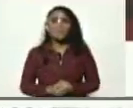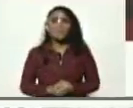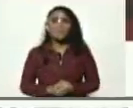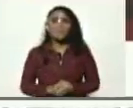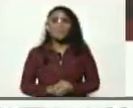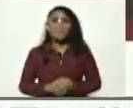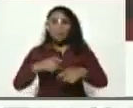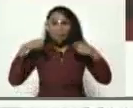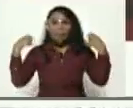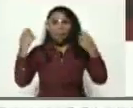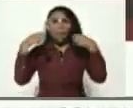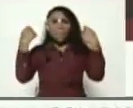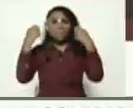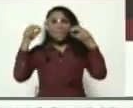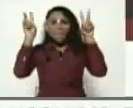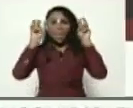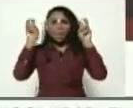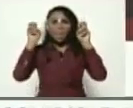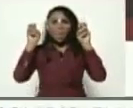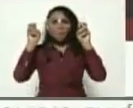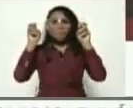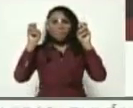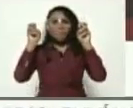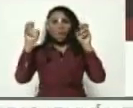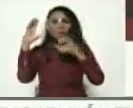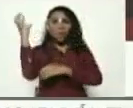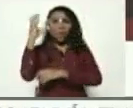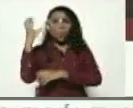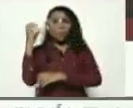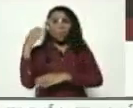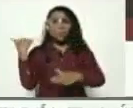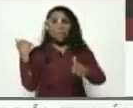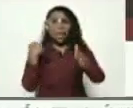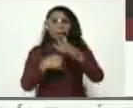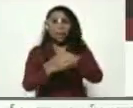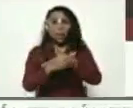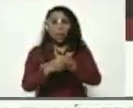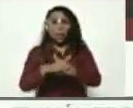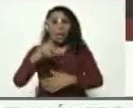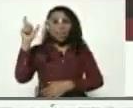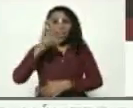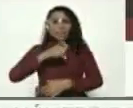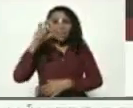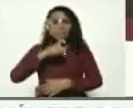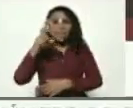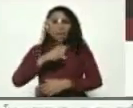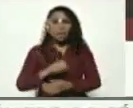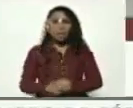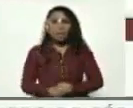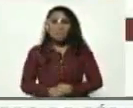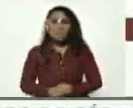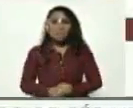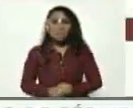De la campaña de la Nueva Granada salió con la necesidad